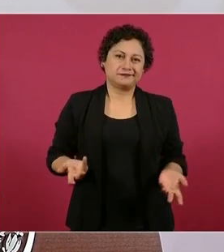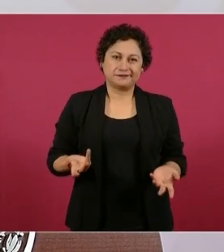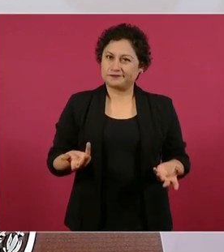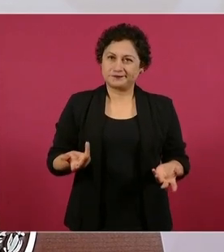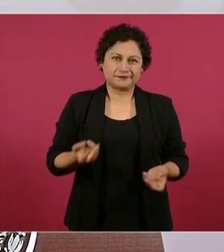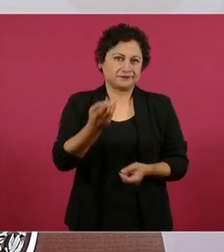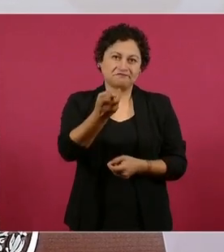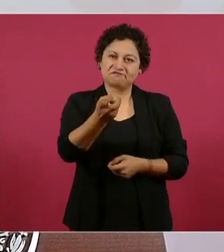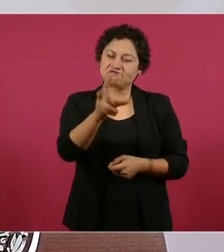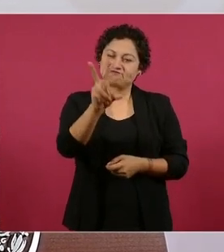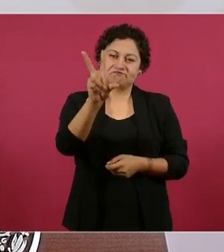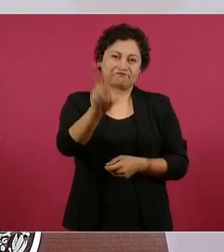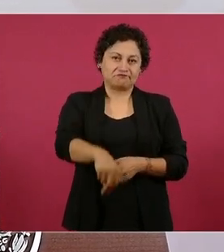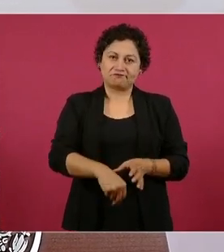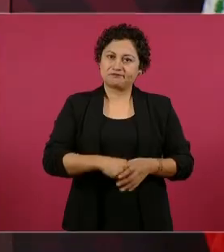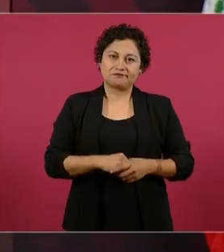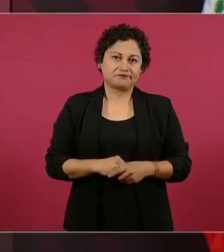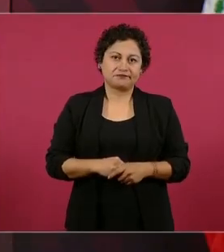Eso no.